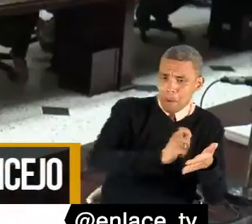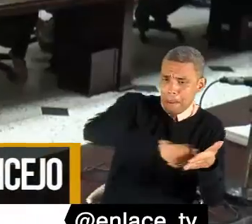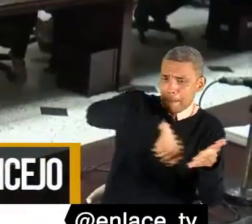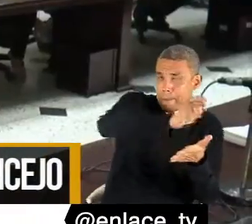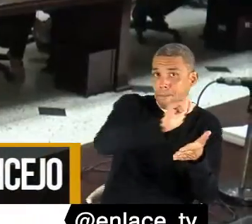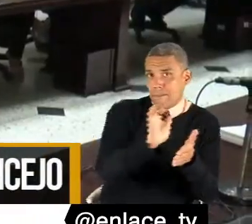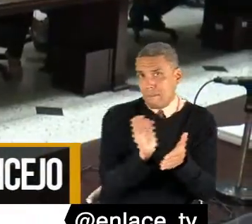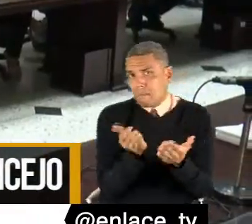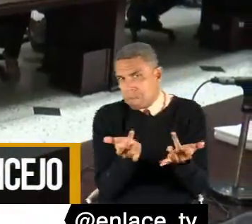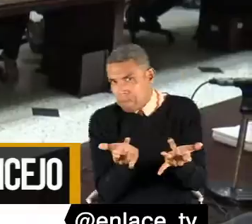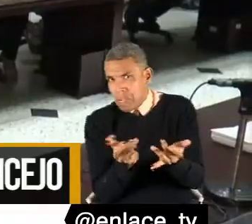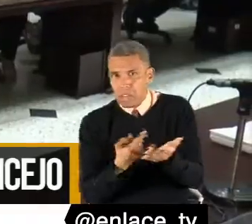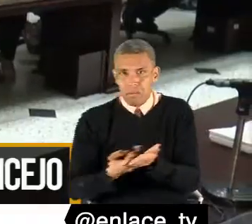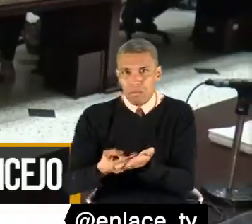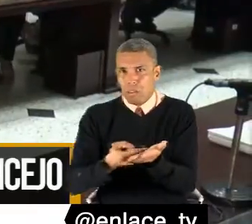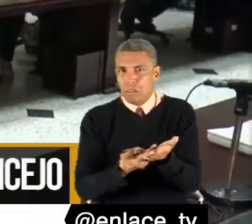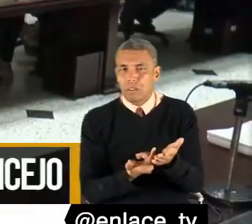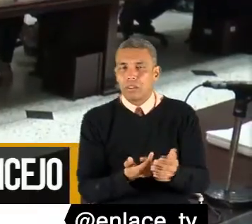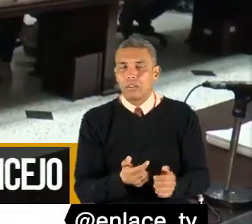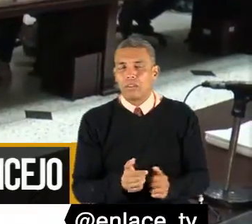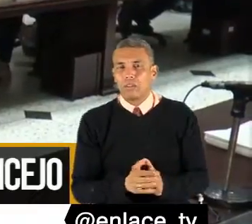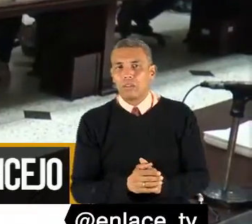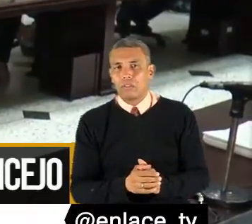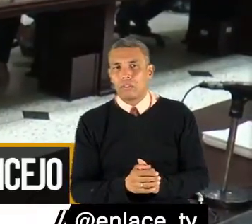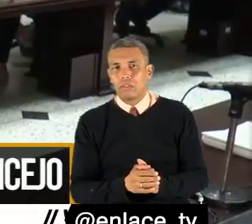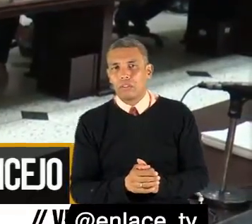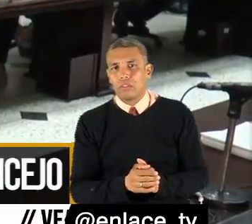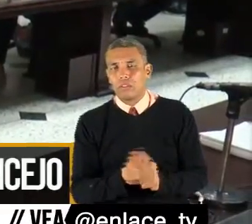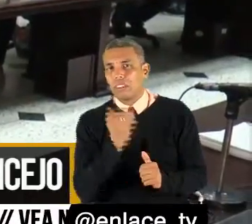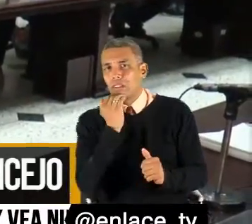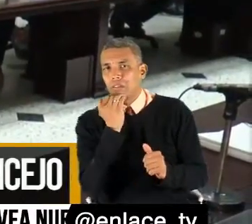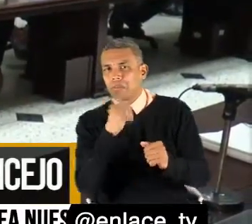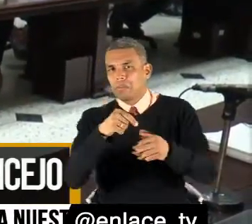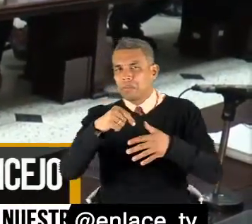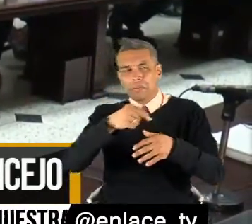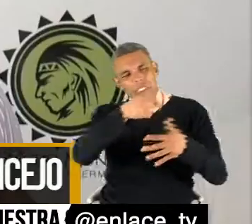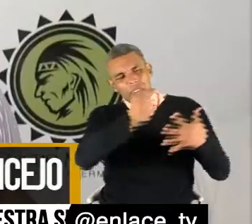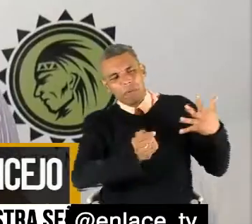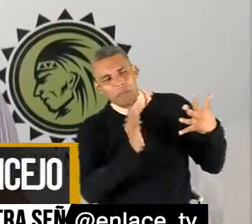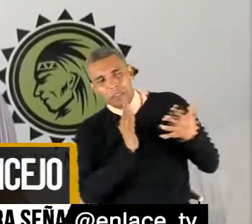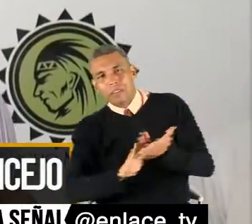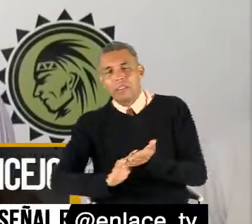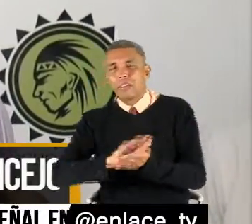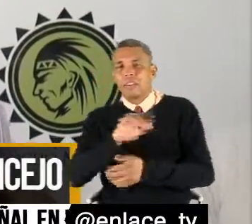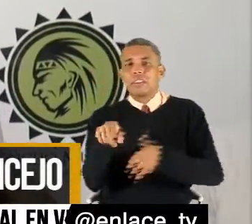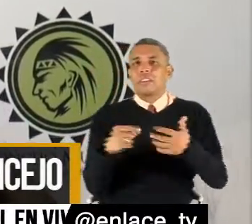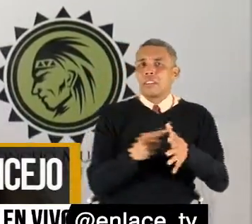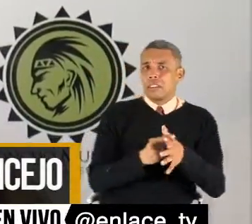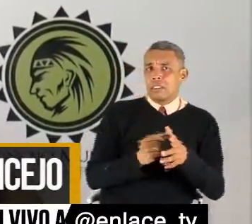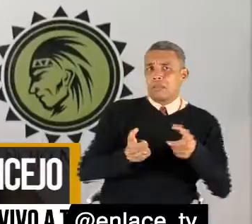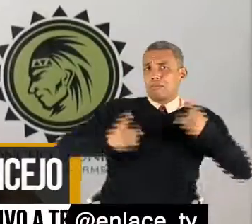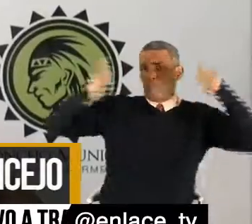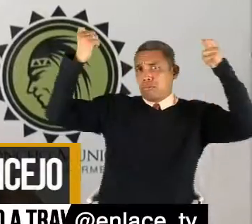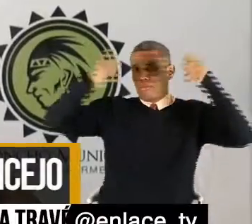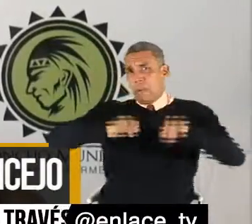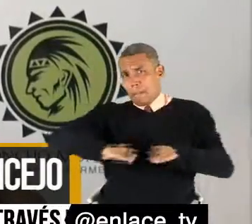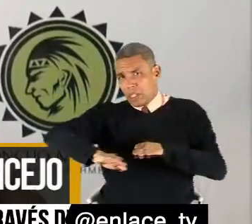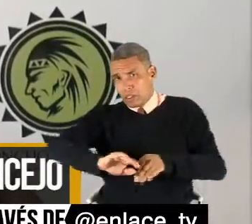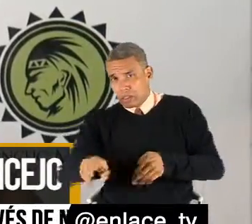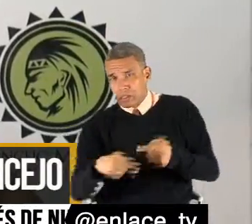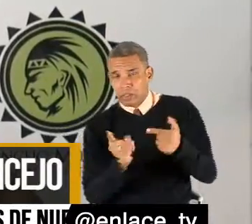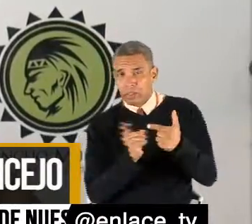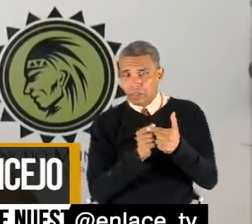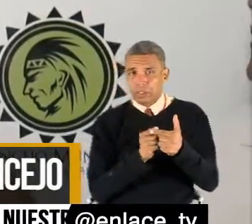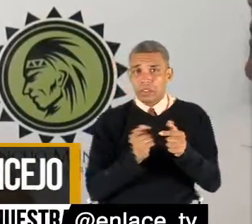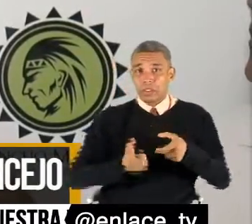documentación. ¿Cuáles serían ellos, presidente? Sería el patinódromo, ya le dimos, sería el estadio Daniel Villa Zapata,